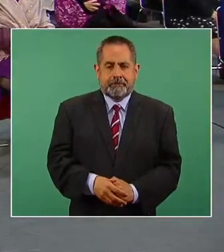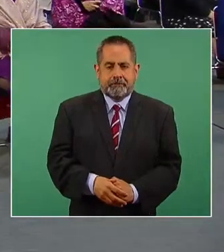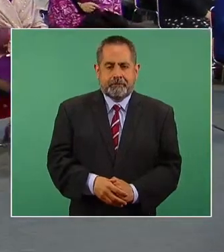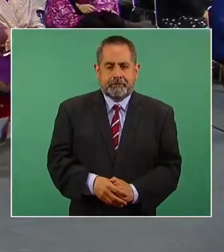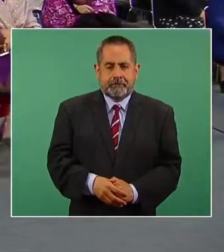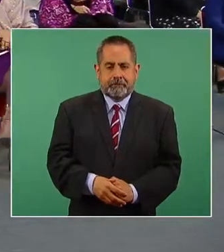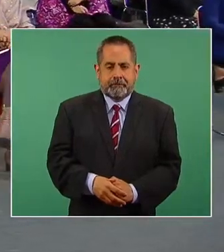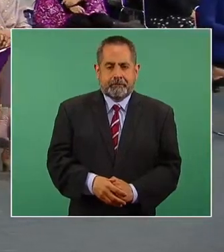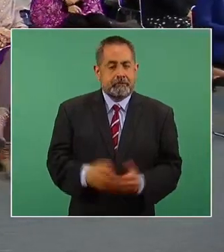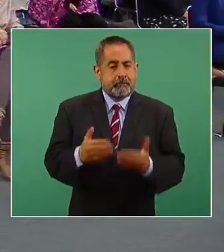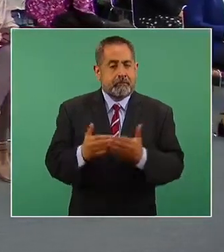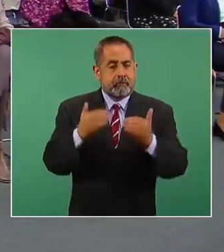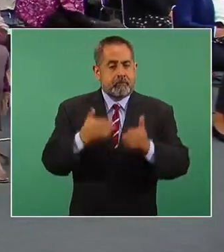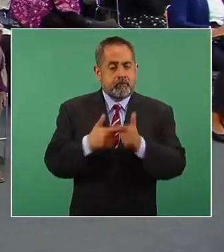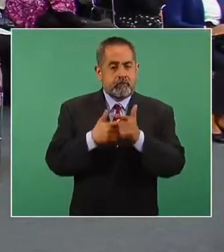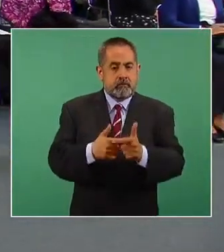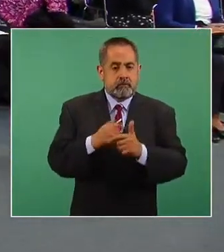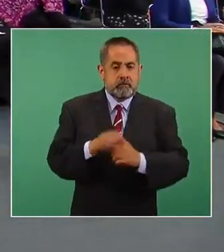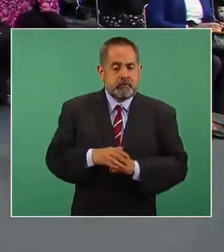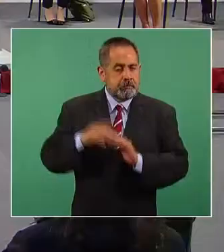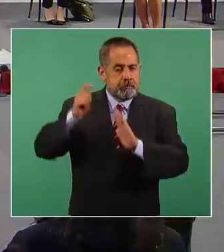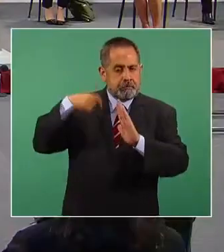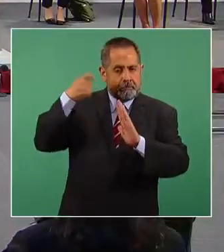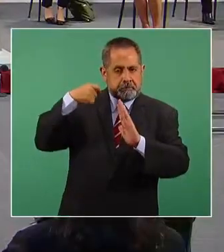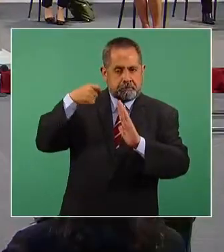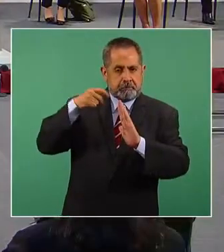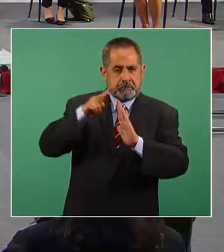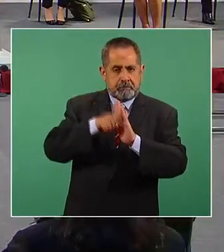Vamos con los videos.